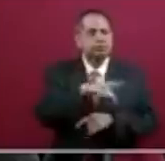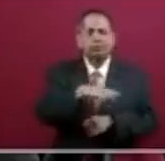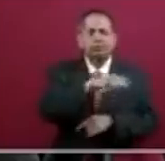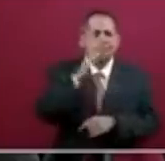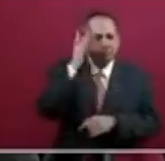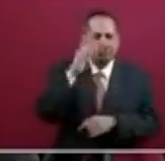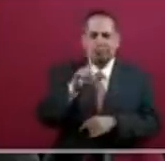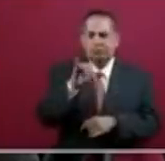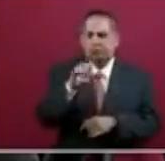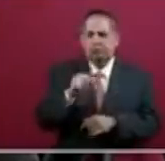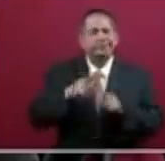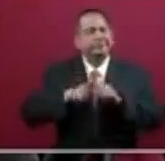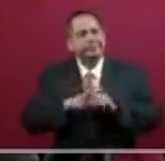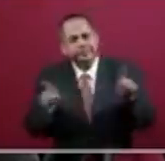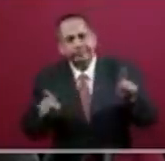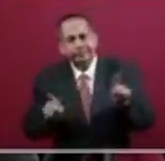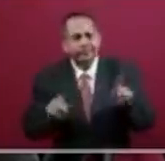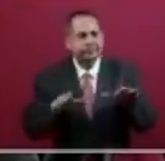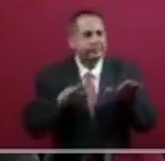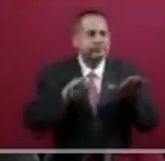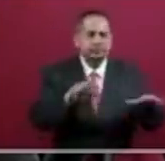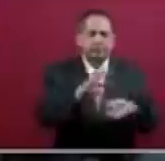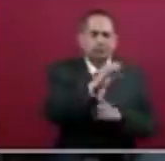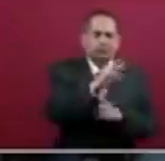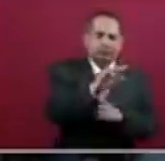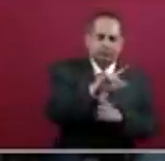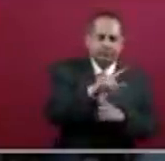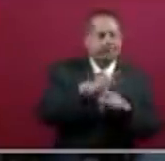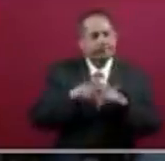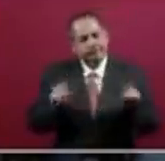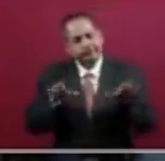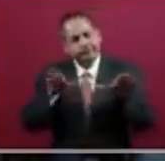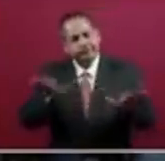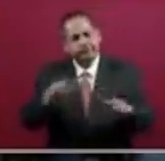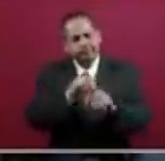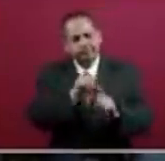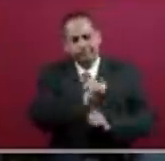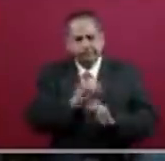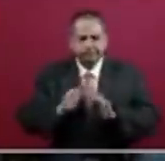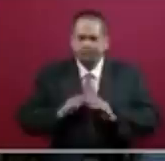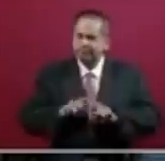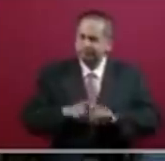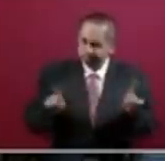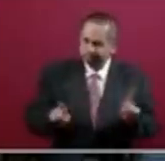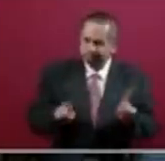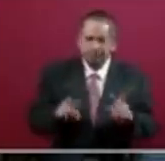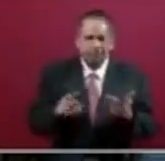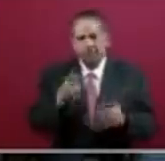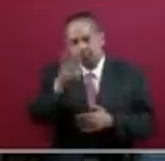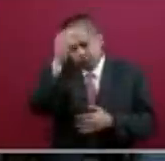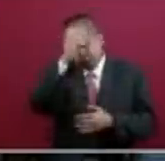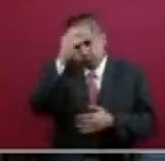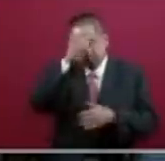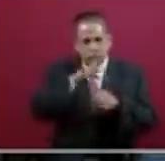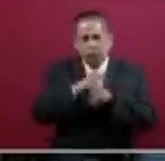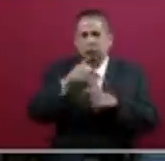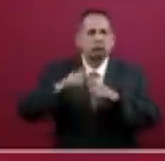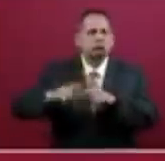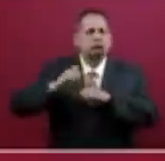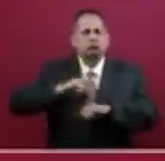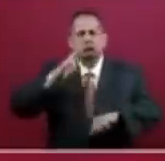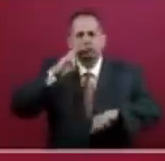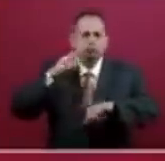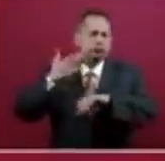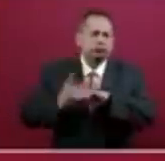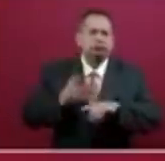lo mismo operar un aeropuerto civil que una base aérea militar. Preguntarle pues cuál es su opinión sobre esto, si van